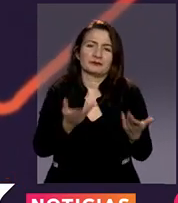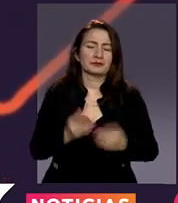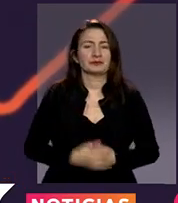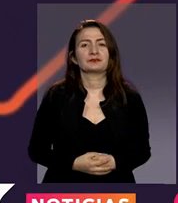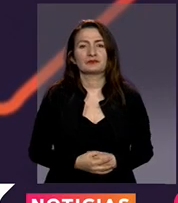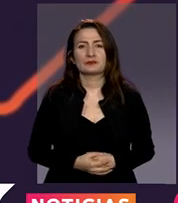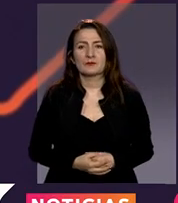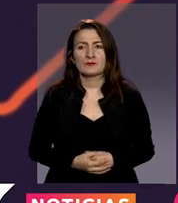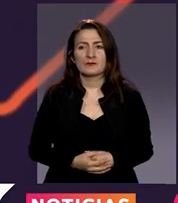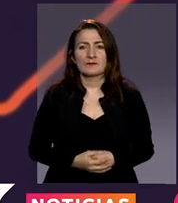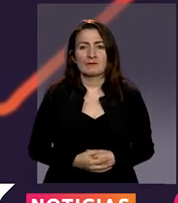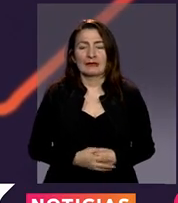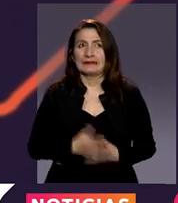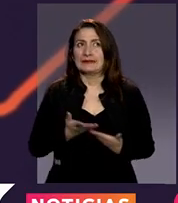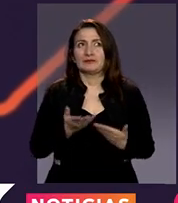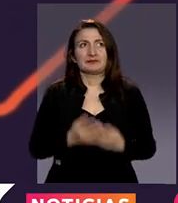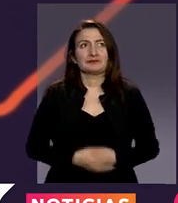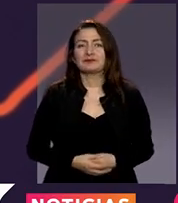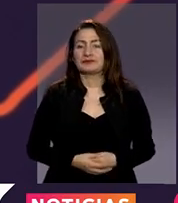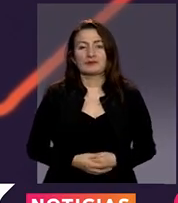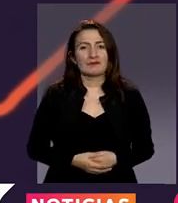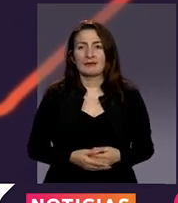esposo.